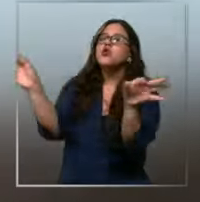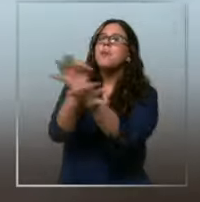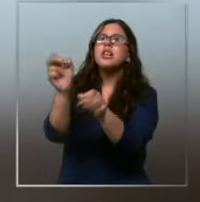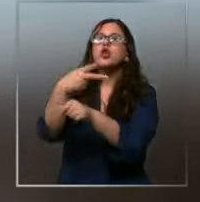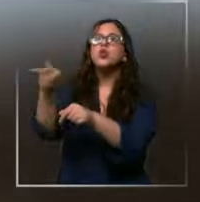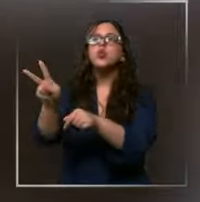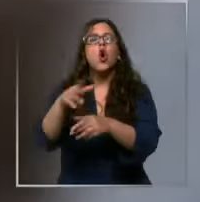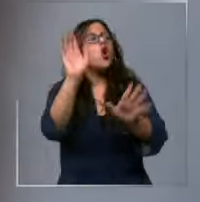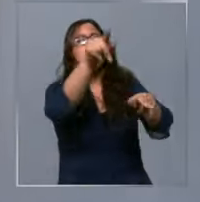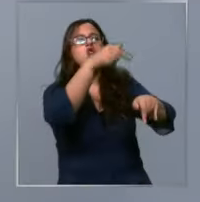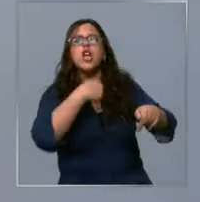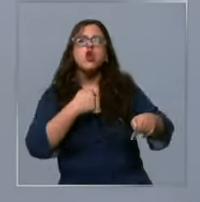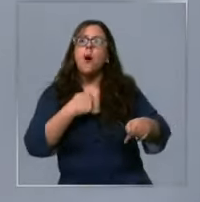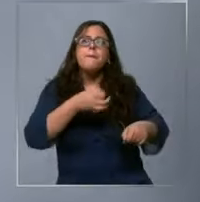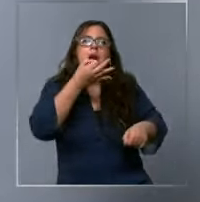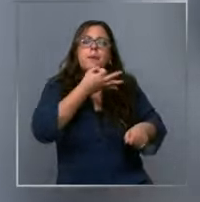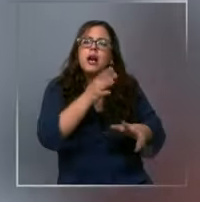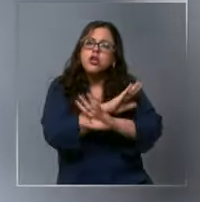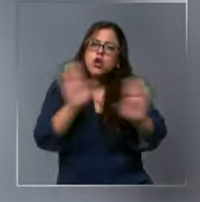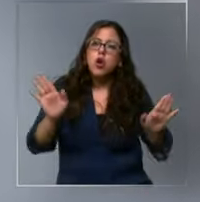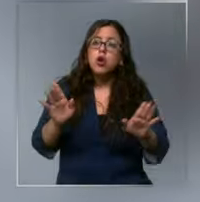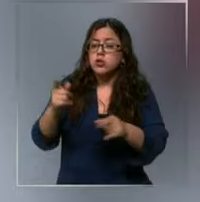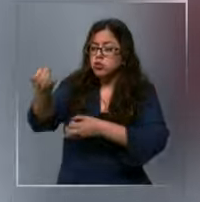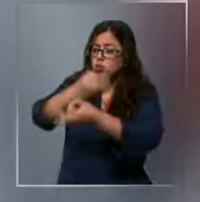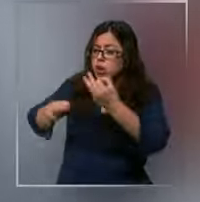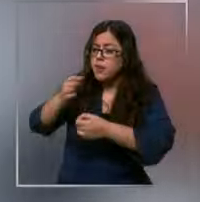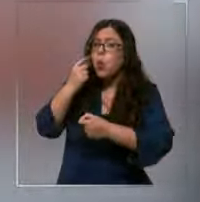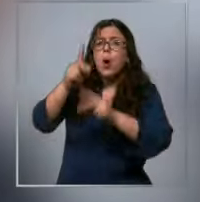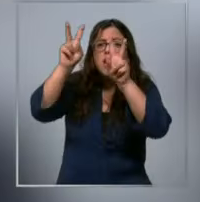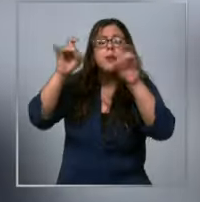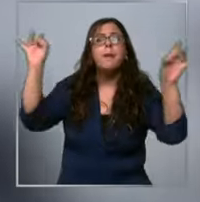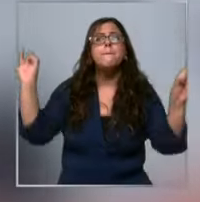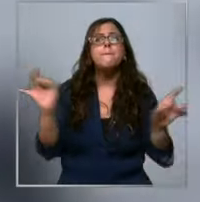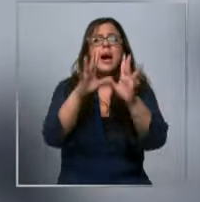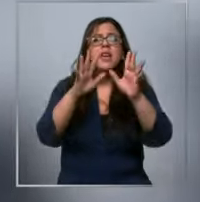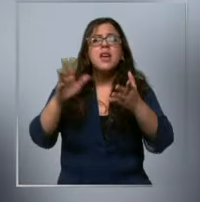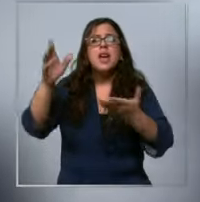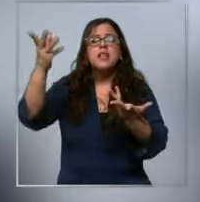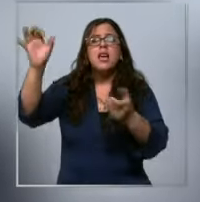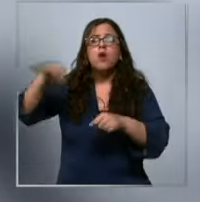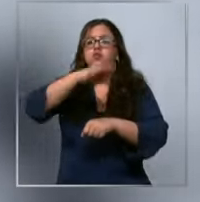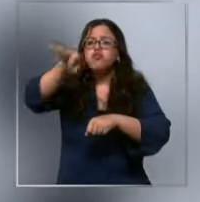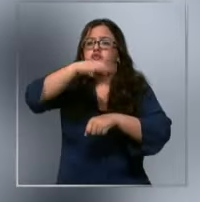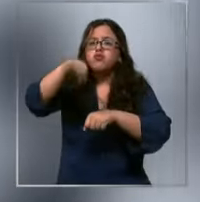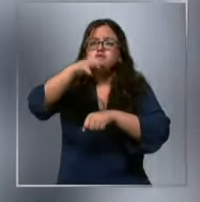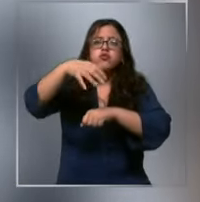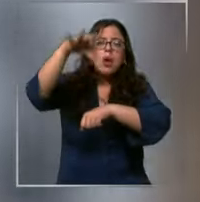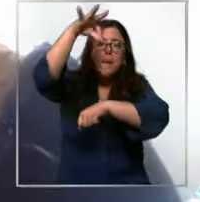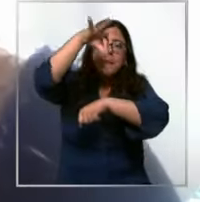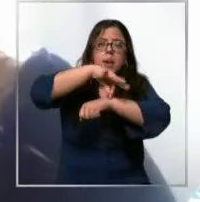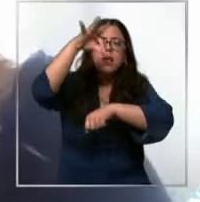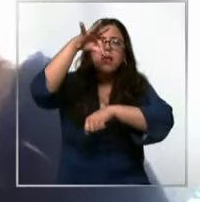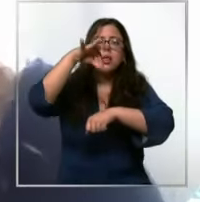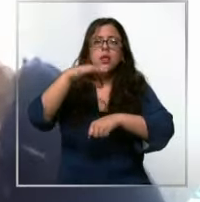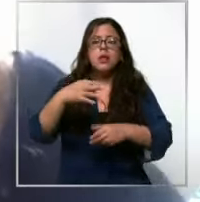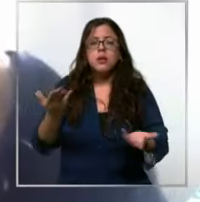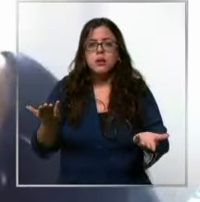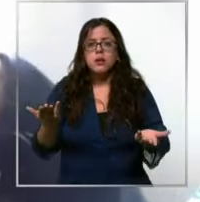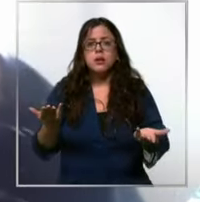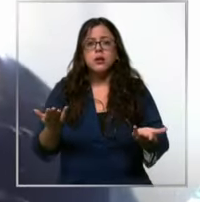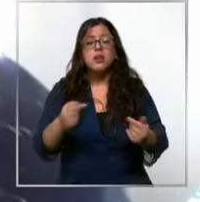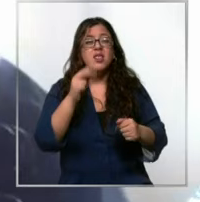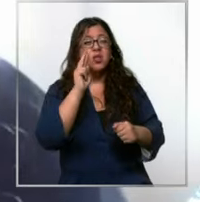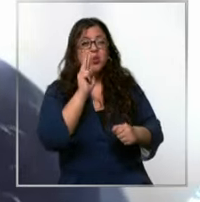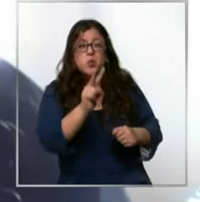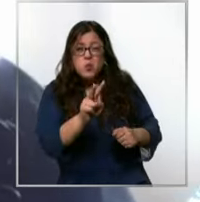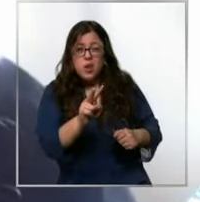Oye, no son solo mis argumentos. Si pudieras tú decirme cuál es la fórmula mágica para que los zancudos no piquen a las personas alérgicas, a los niños chicos. Y en realidad como que véanlo